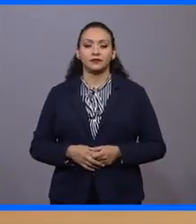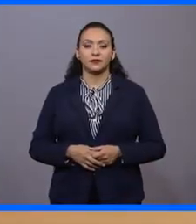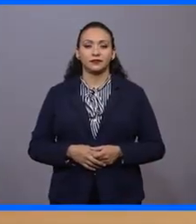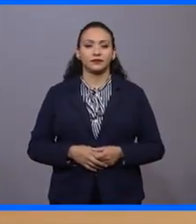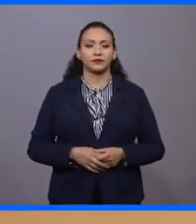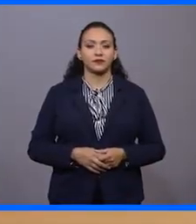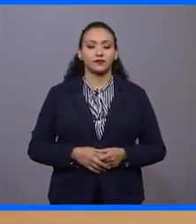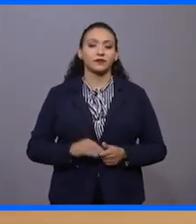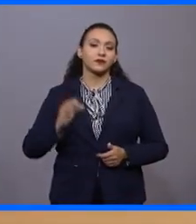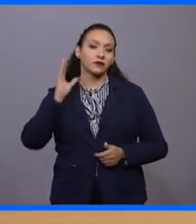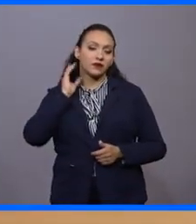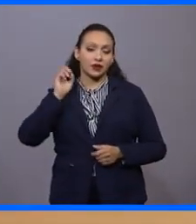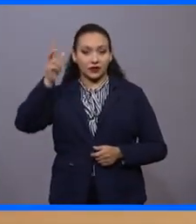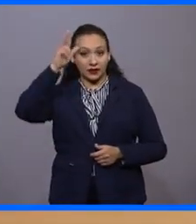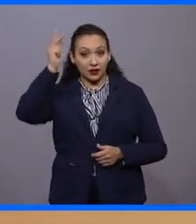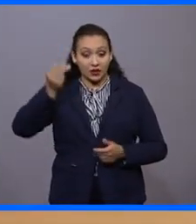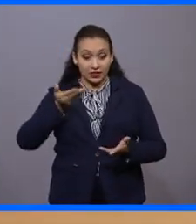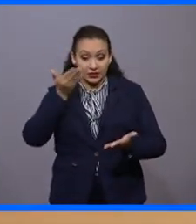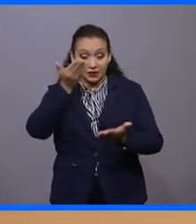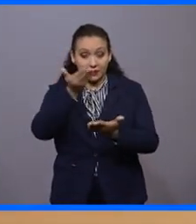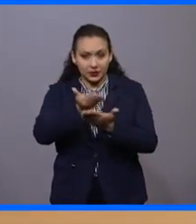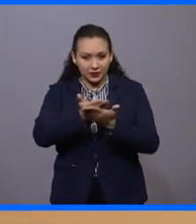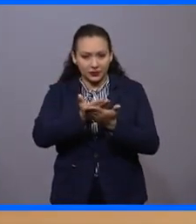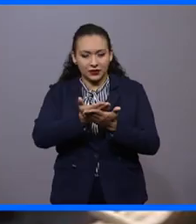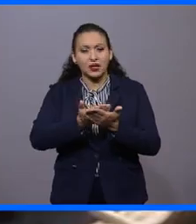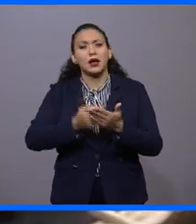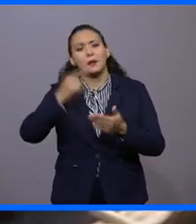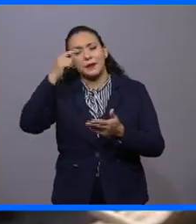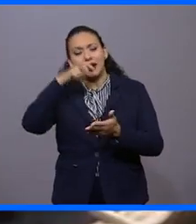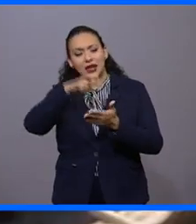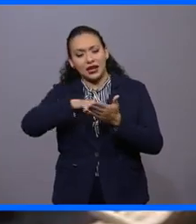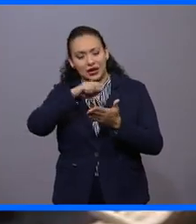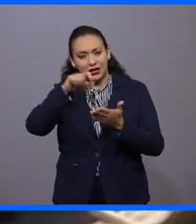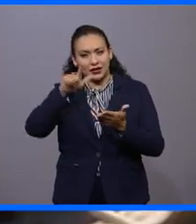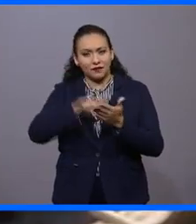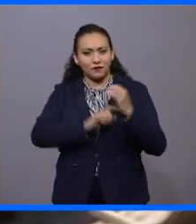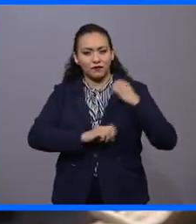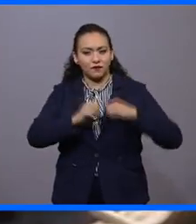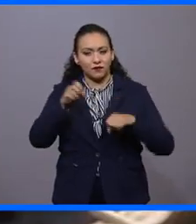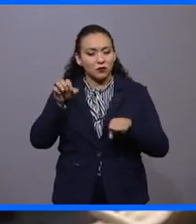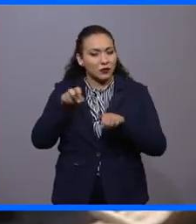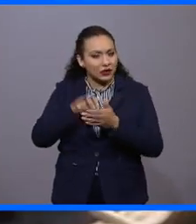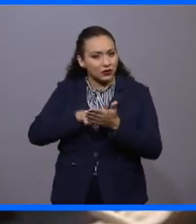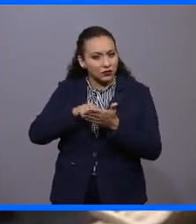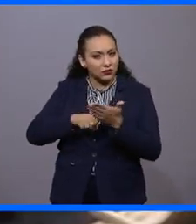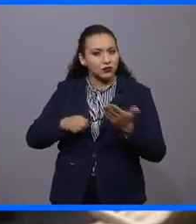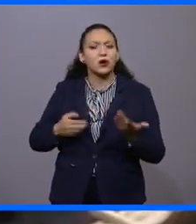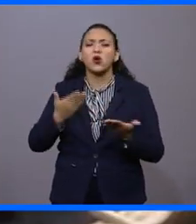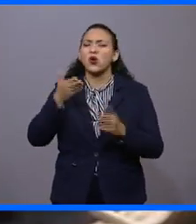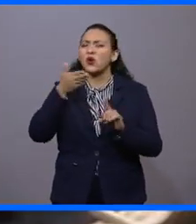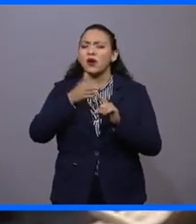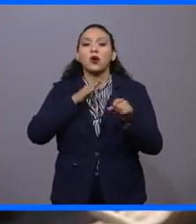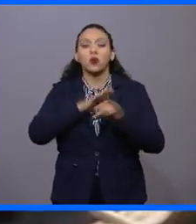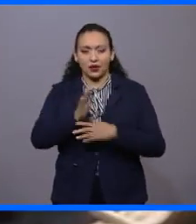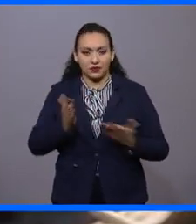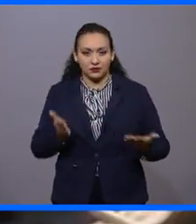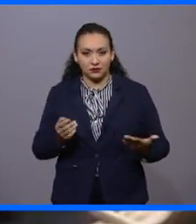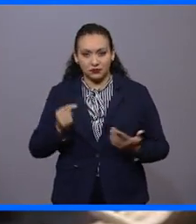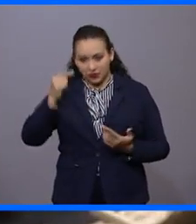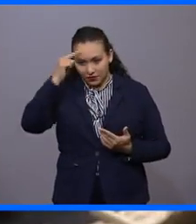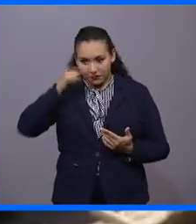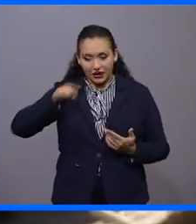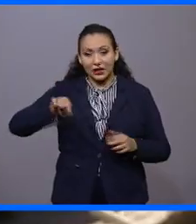En el Congreso de Hidalgo se presentó una iniciativa para modificar la reforma al Poder Judicial local, con el objetivo de eliminar la facultad